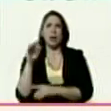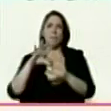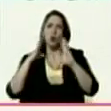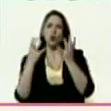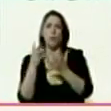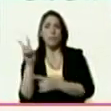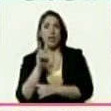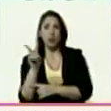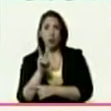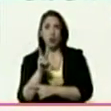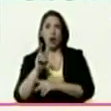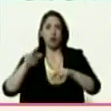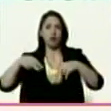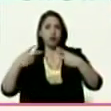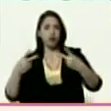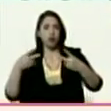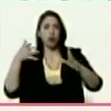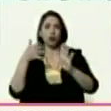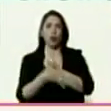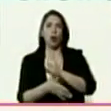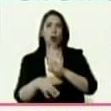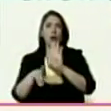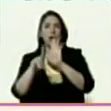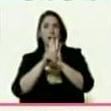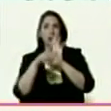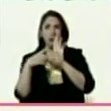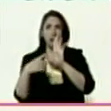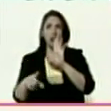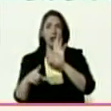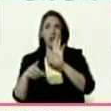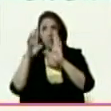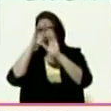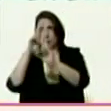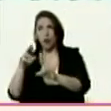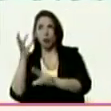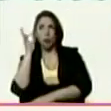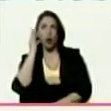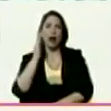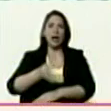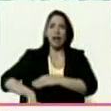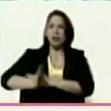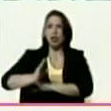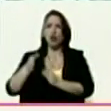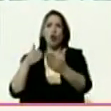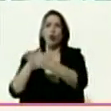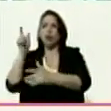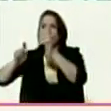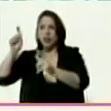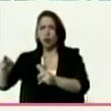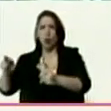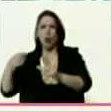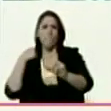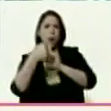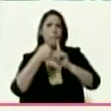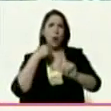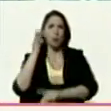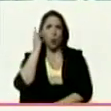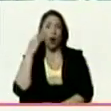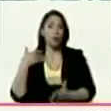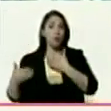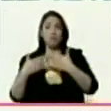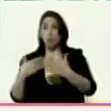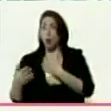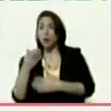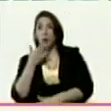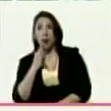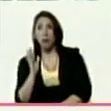lo que toca al derecho a las mujeres, al respeto a las mujeres y al castigo contra aquellas personas que agreden a las mujeres. Independientemente, que hay